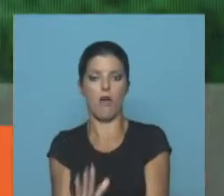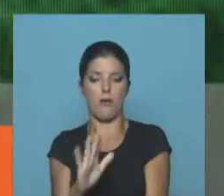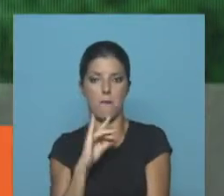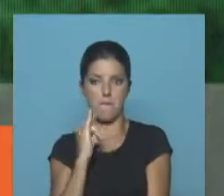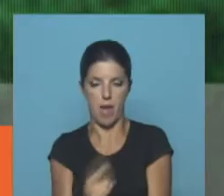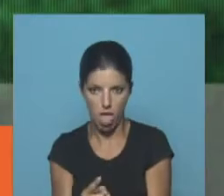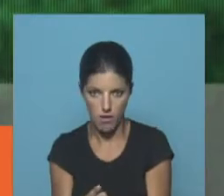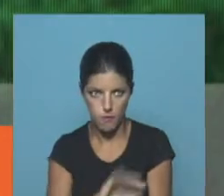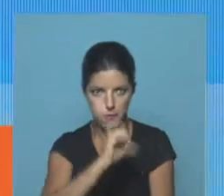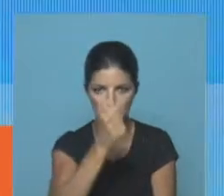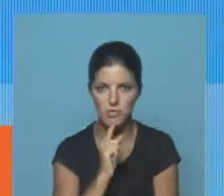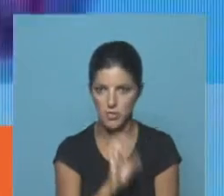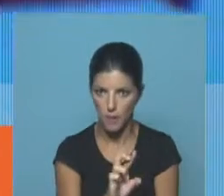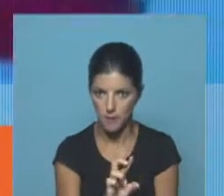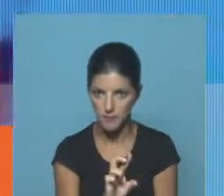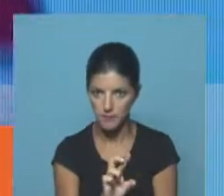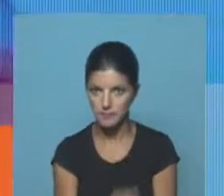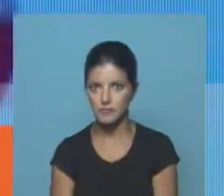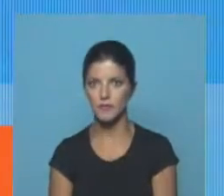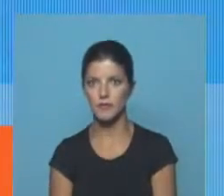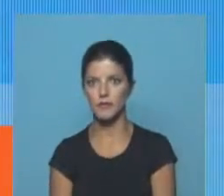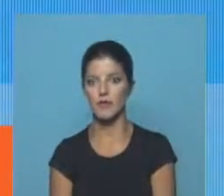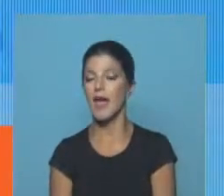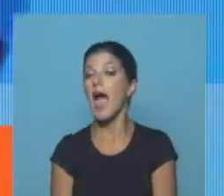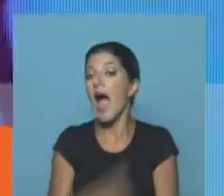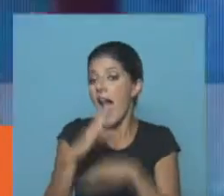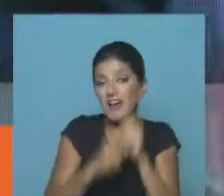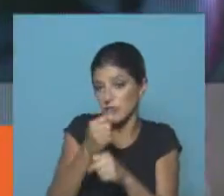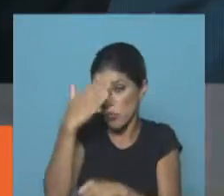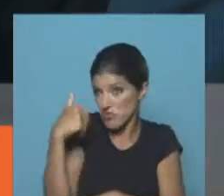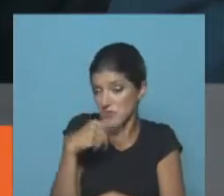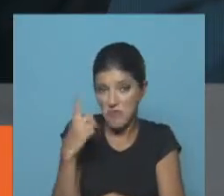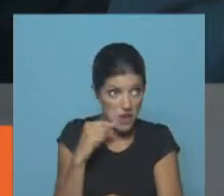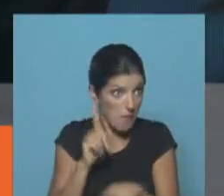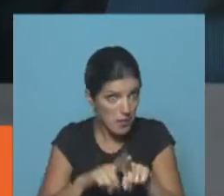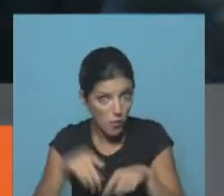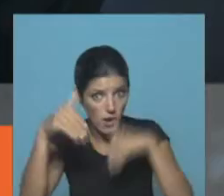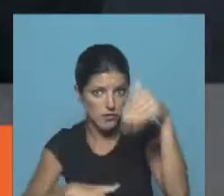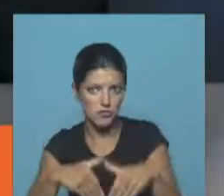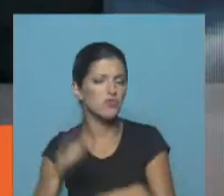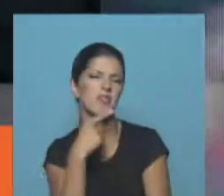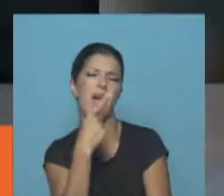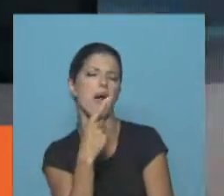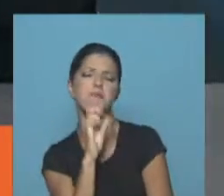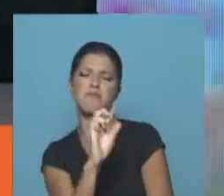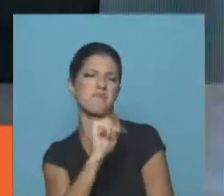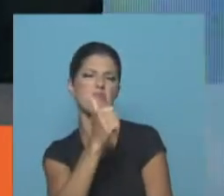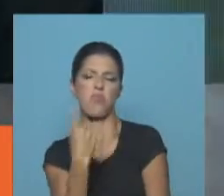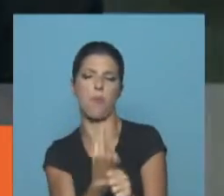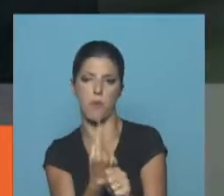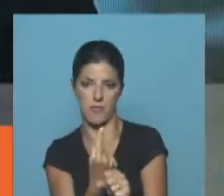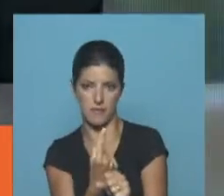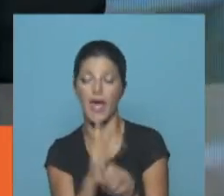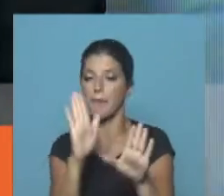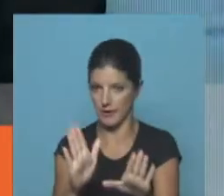hasta el último minuto del día de las elecciones, todo el mundo jurábamos y apostábamos en que Trump no ganaba. De hecho, en el voto popular no ganó,